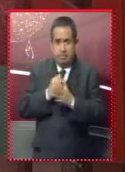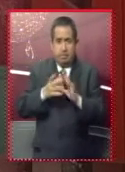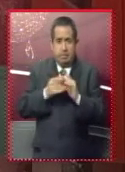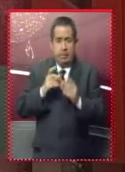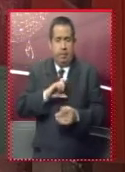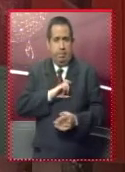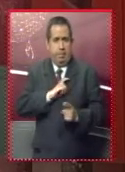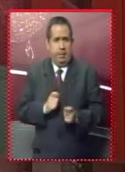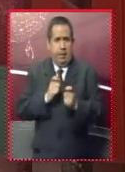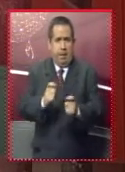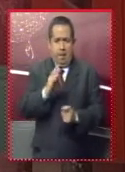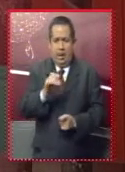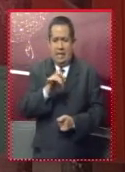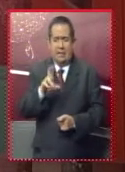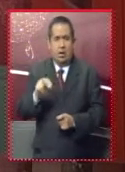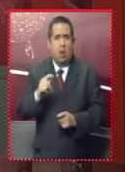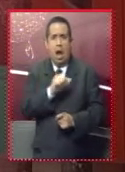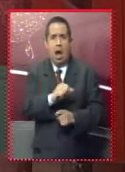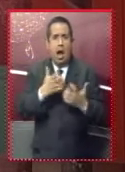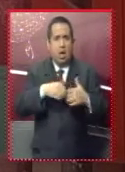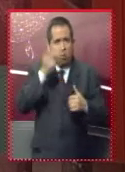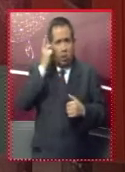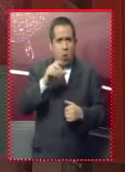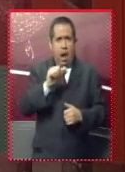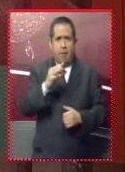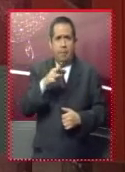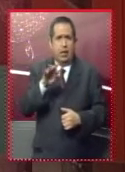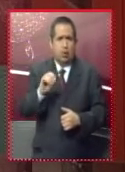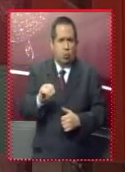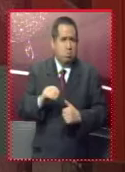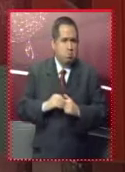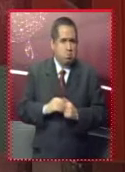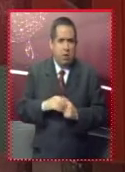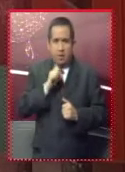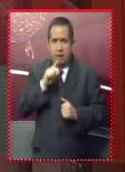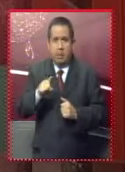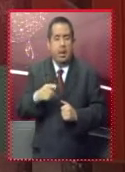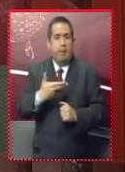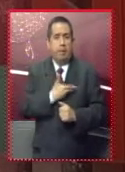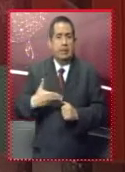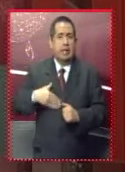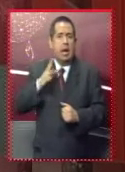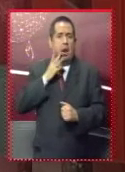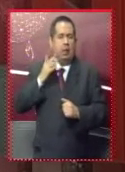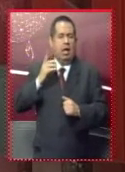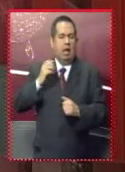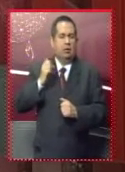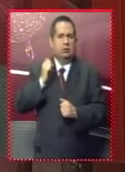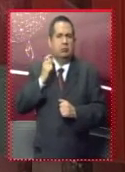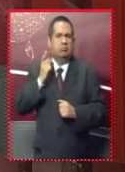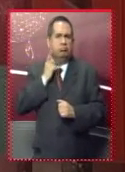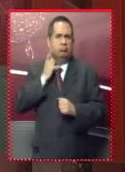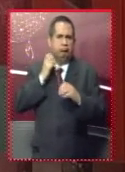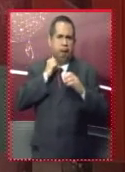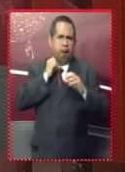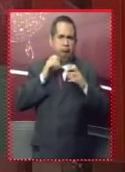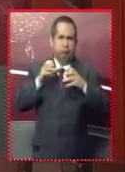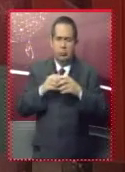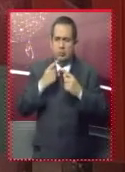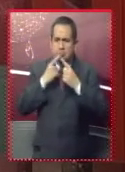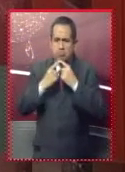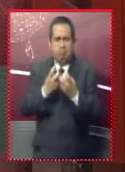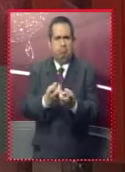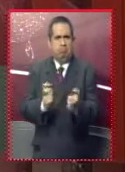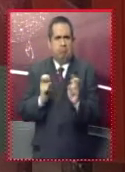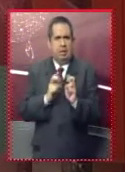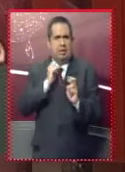presea Belisario Domínguez al empresario Alberto Baileres González. Además, el presidente de la Cámara Alta toma protesta al Consejo Consultivo del Senado de